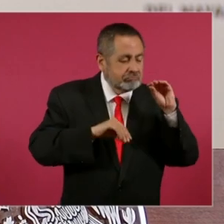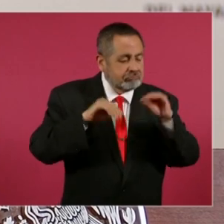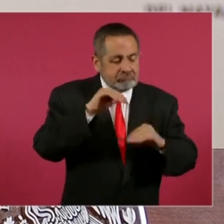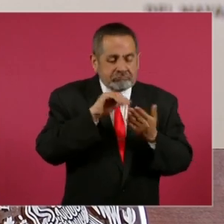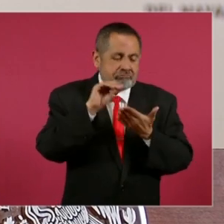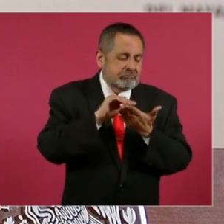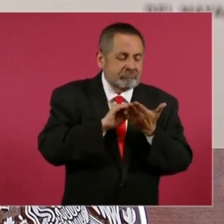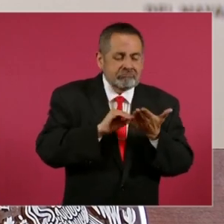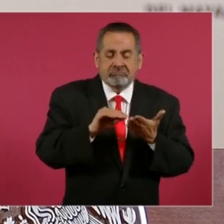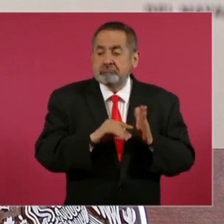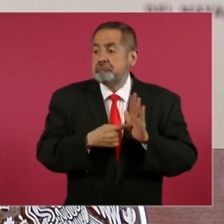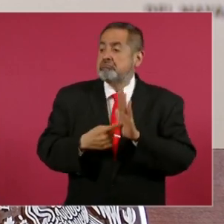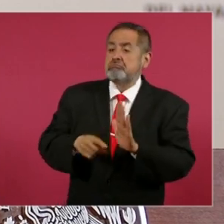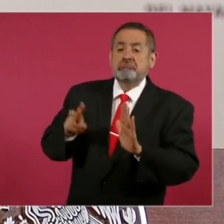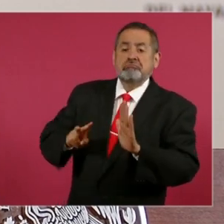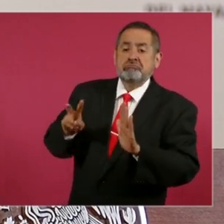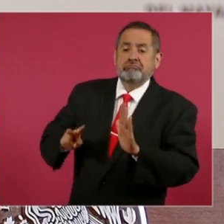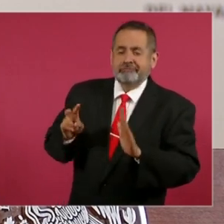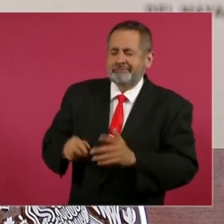que